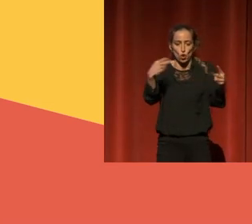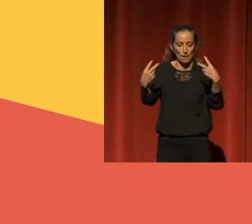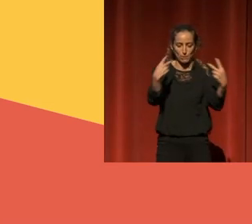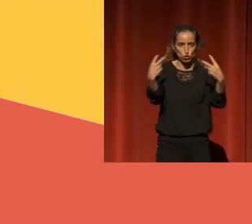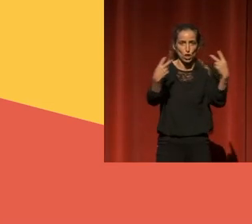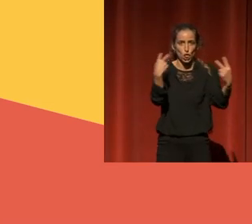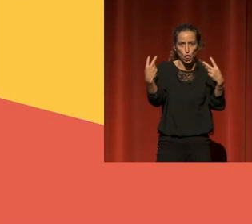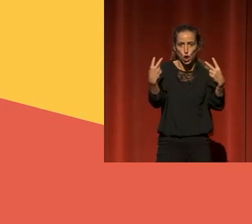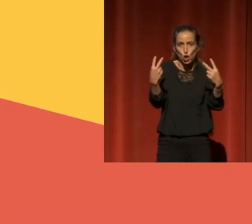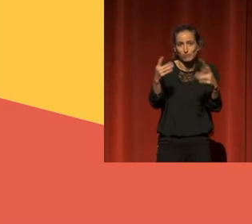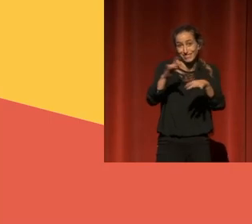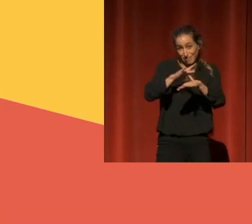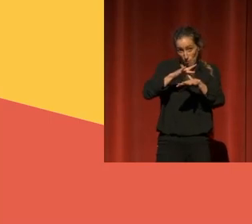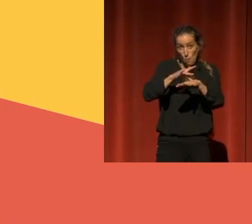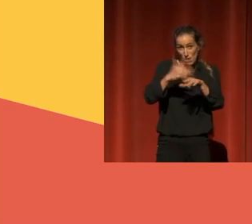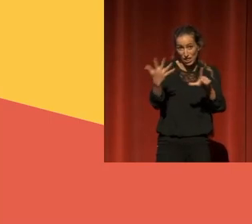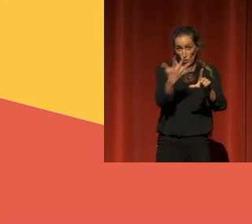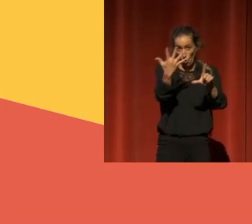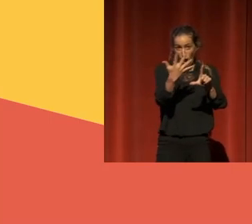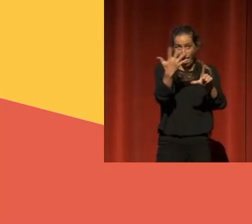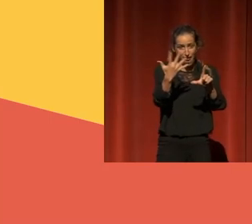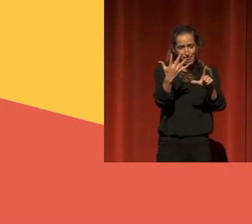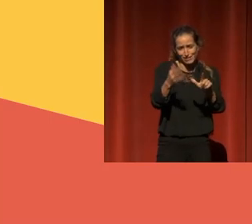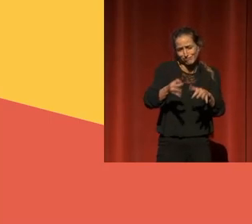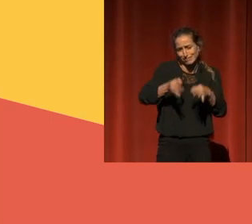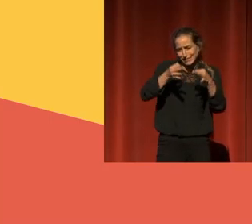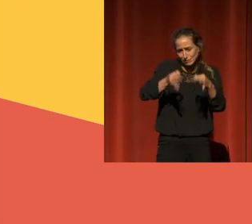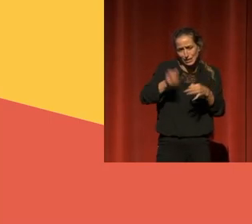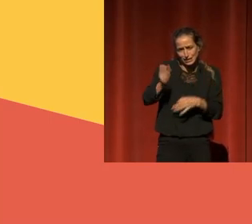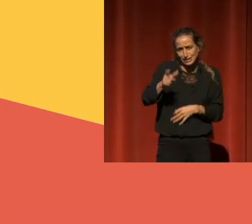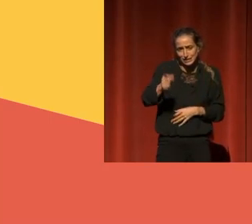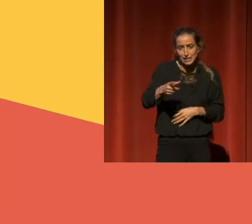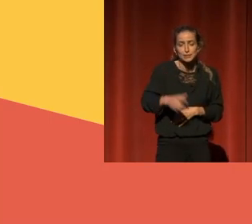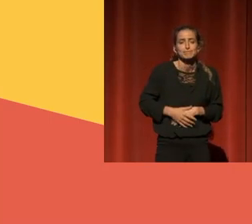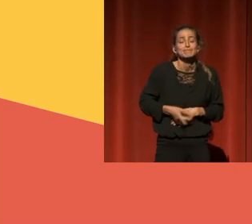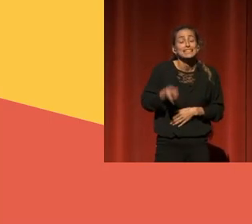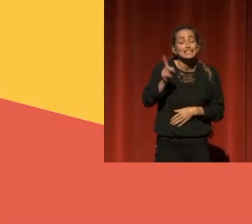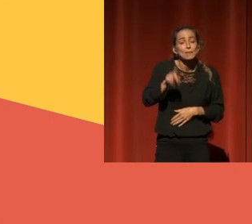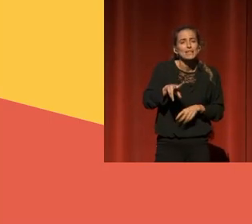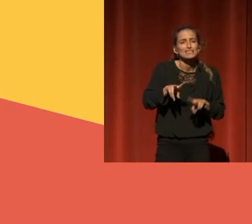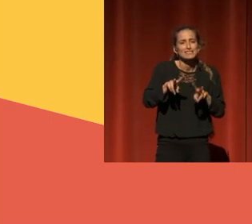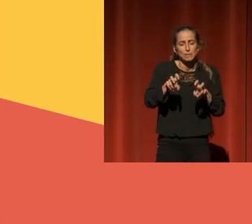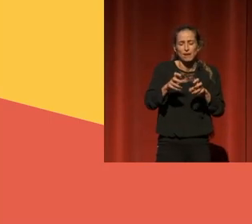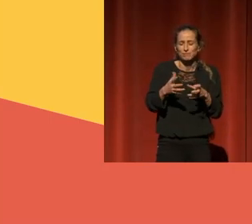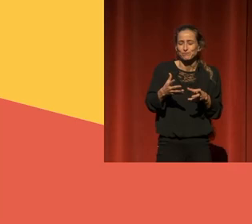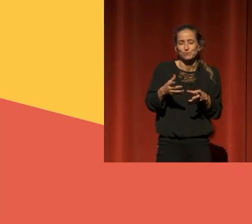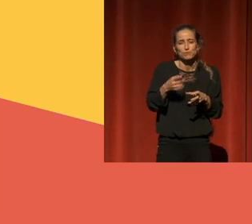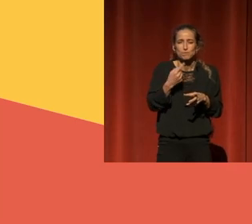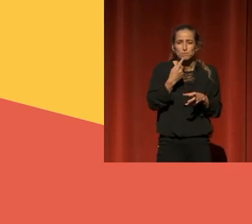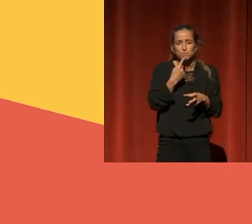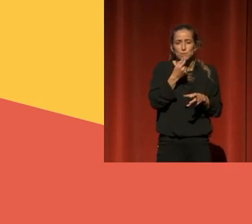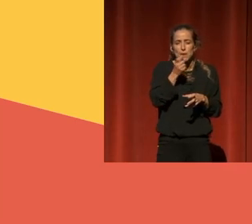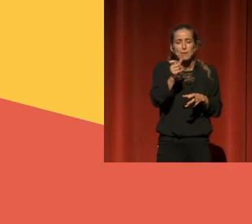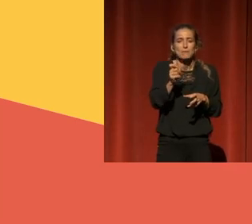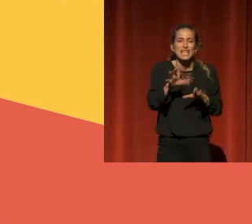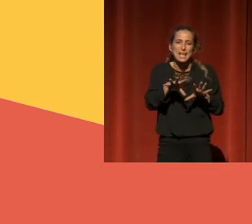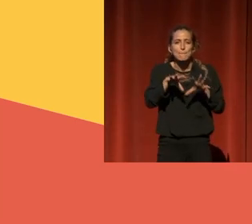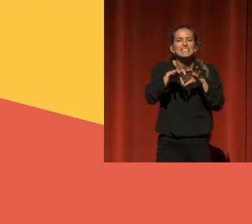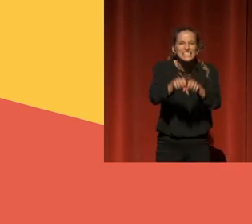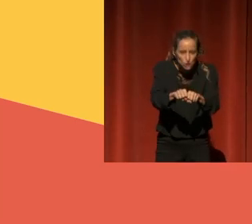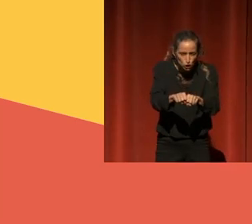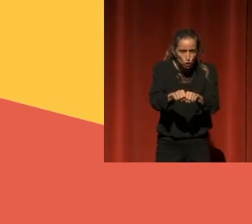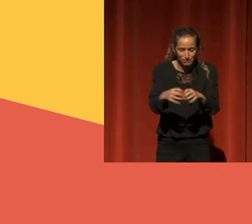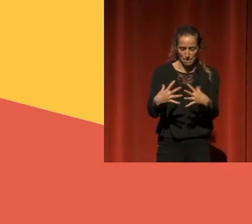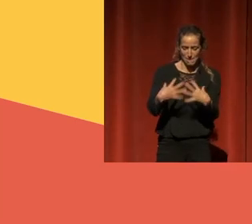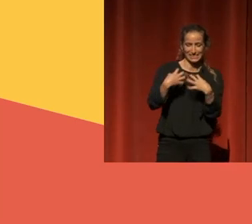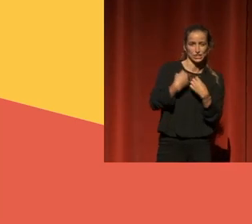y también por supuesto hay una invasión sin ningún pudor y sin ningún